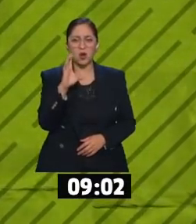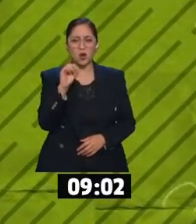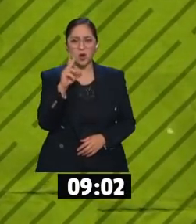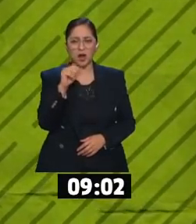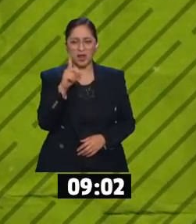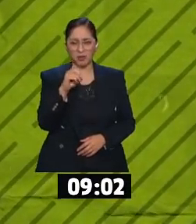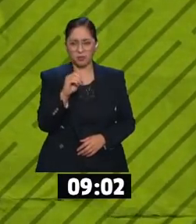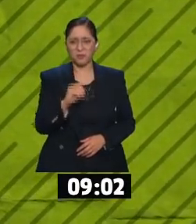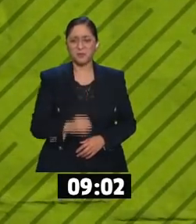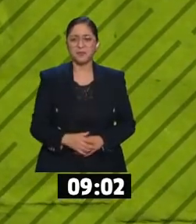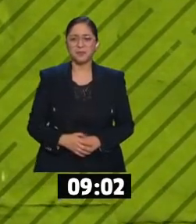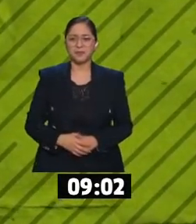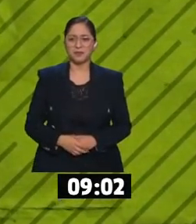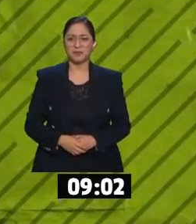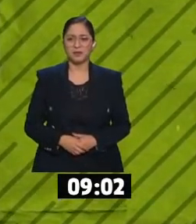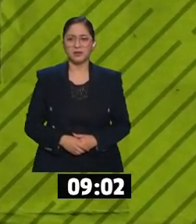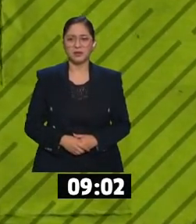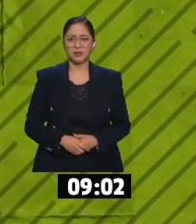Vea usted.